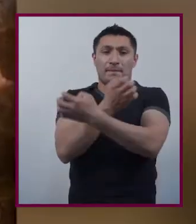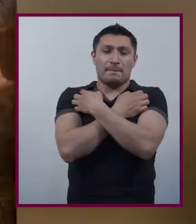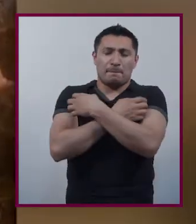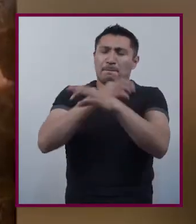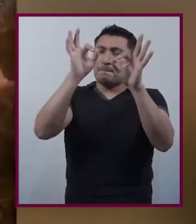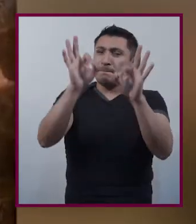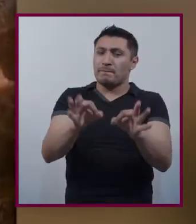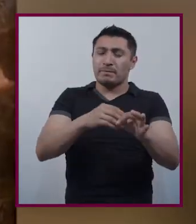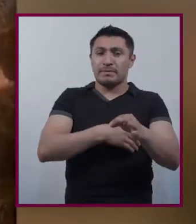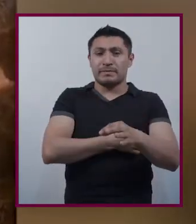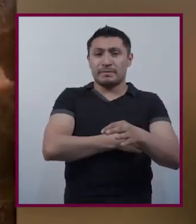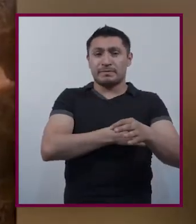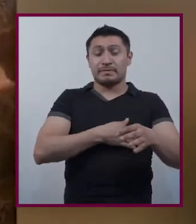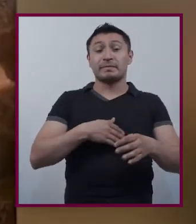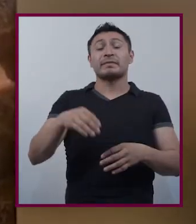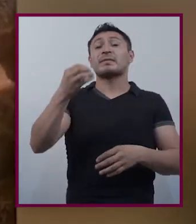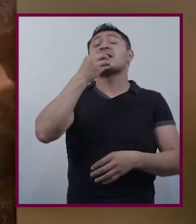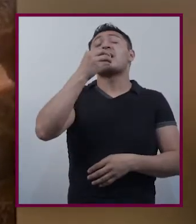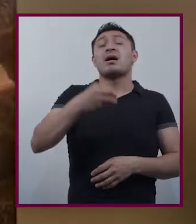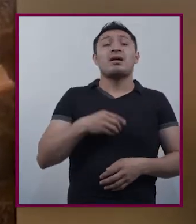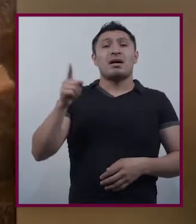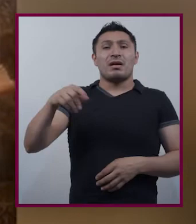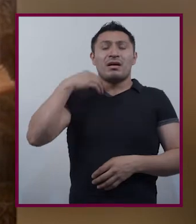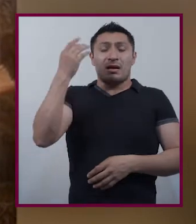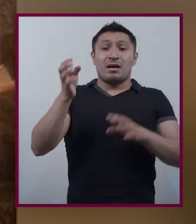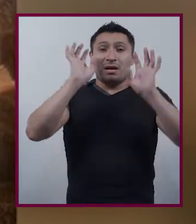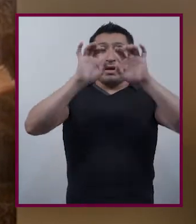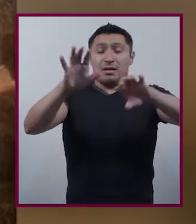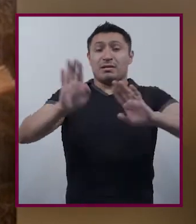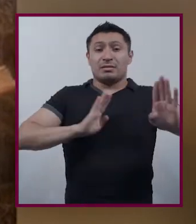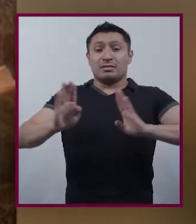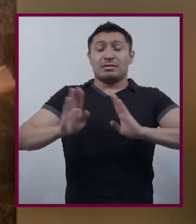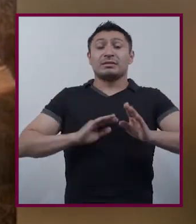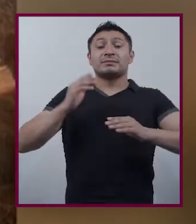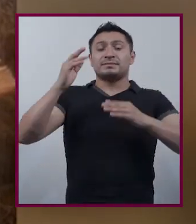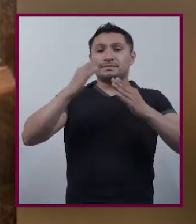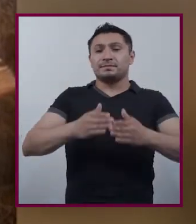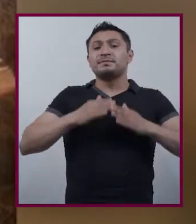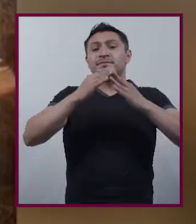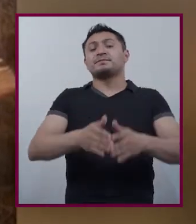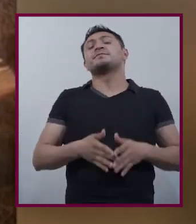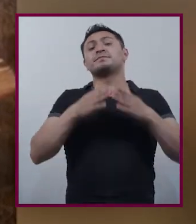buena educación. Aunque contempló alistarse en el ejército, navegó por los